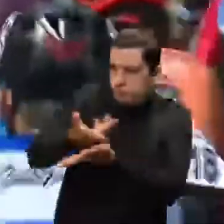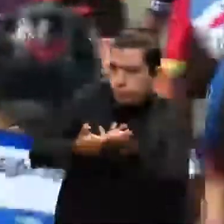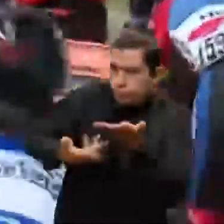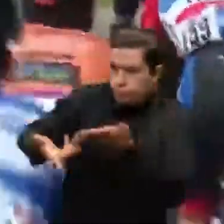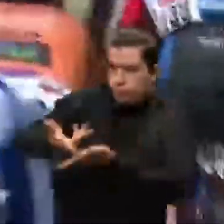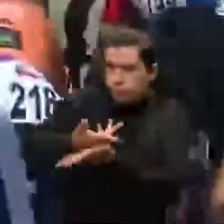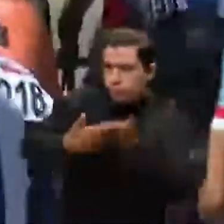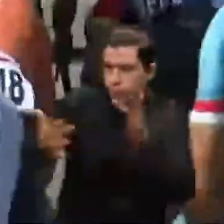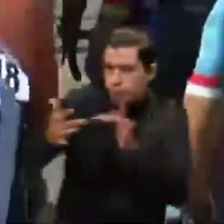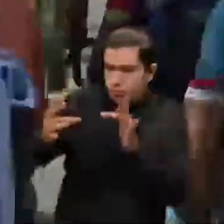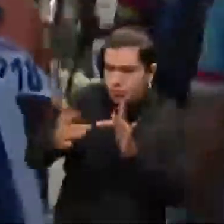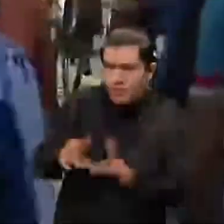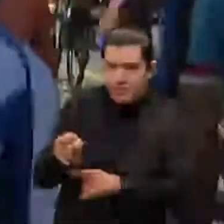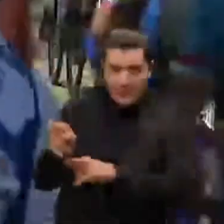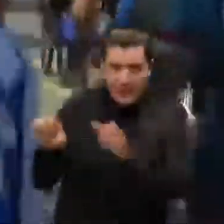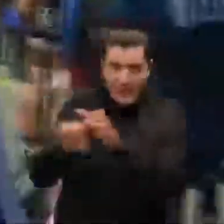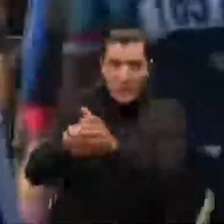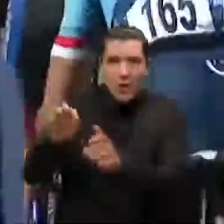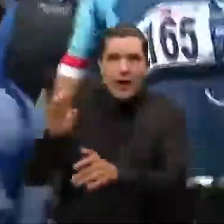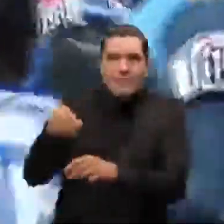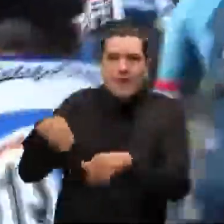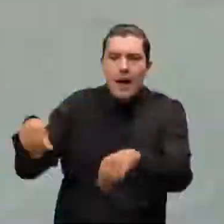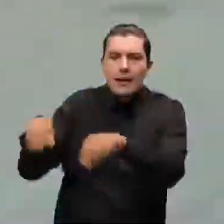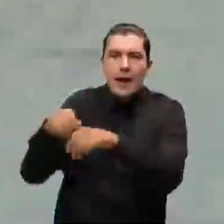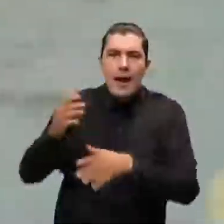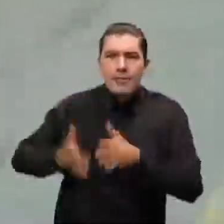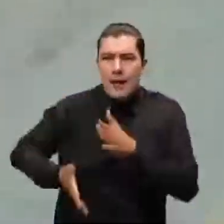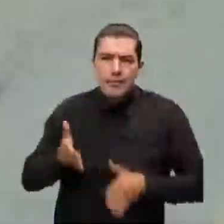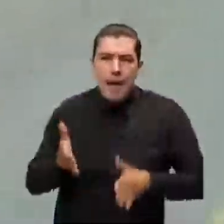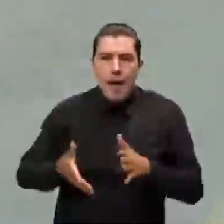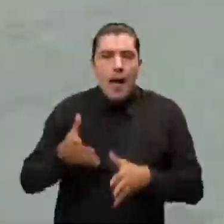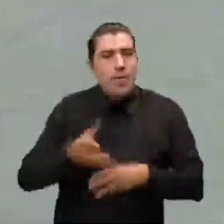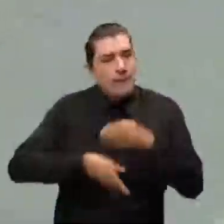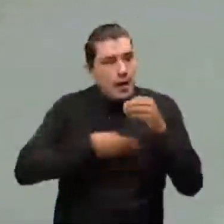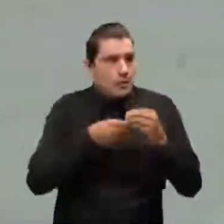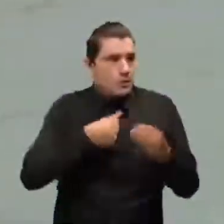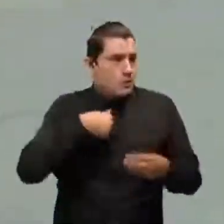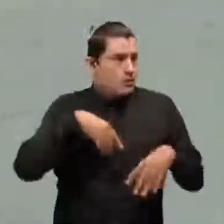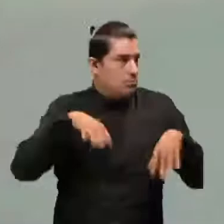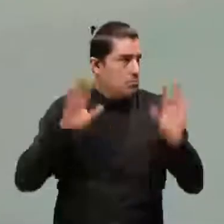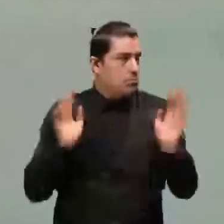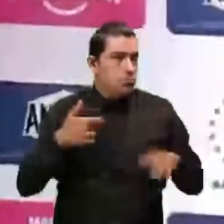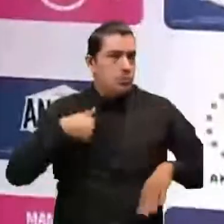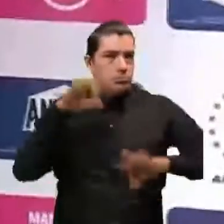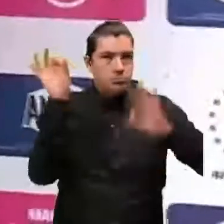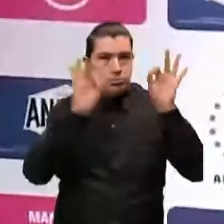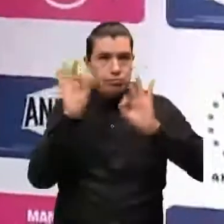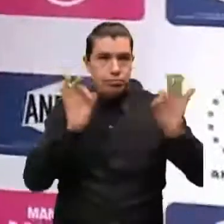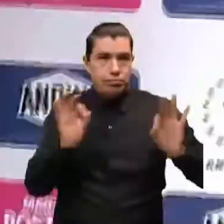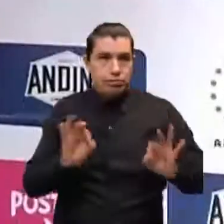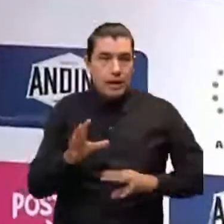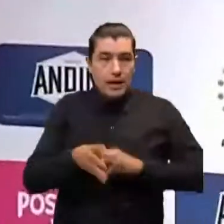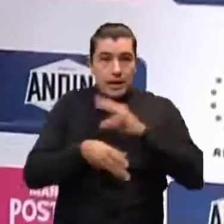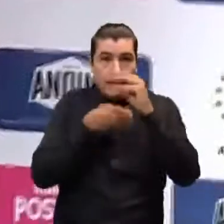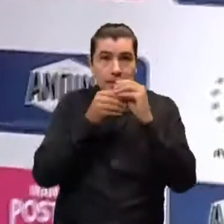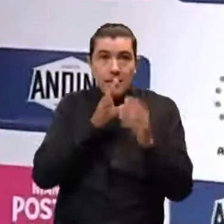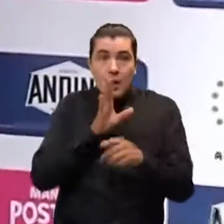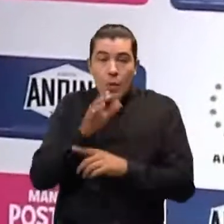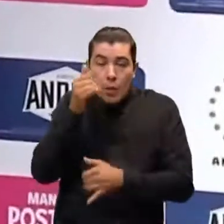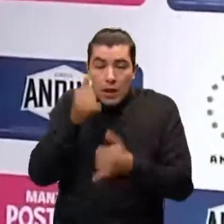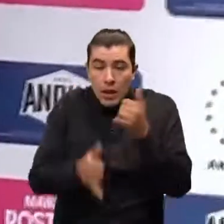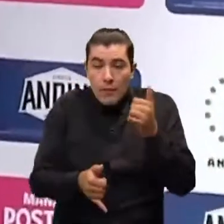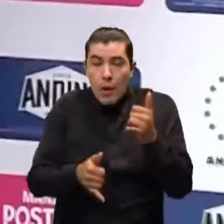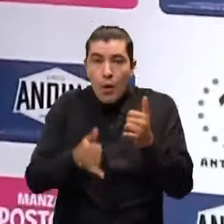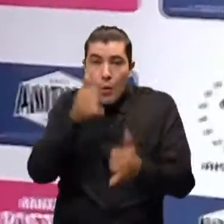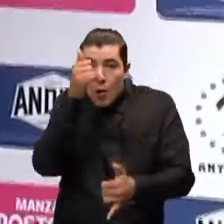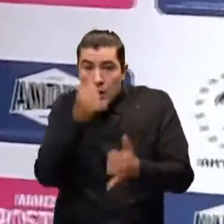equipo Tierra de Atletas y estuve al margen del último corredor que iba en fuga y faltando kilómetro y medio